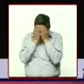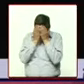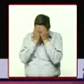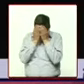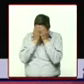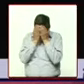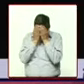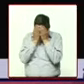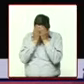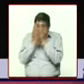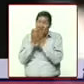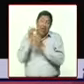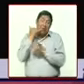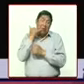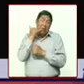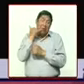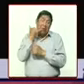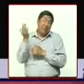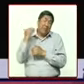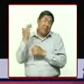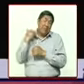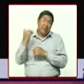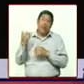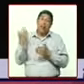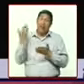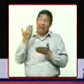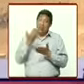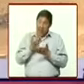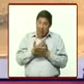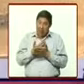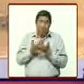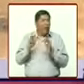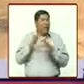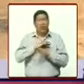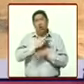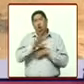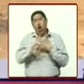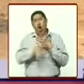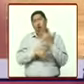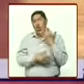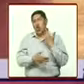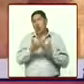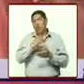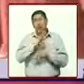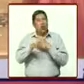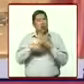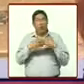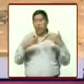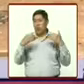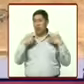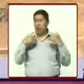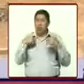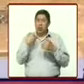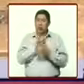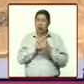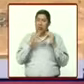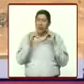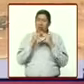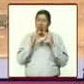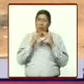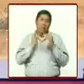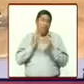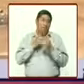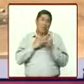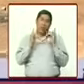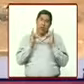Los bomberos llegaron cuando ya todo estaba quemado. Hemos perdido todo lo que teníamos, nuestras casas,